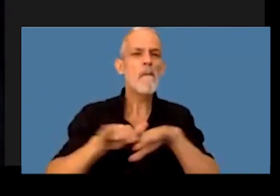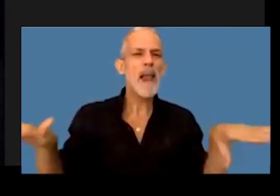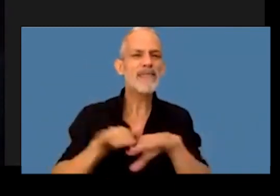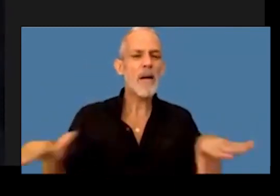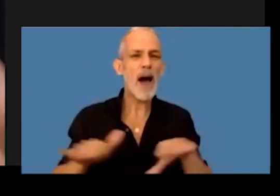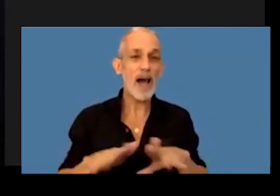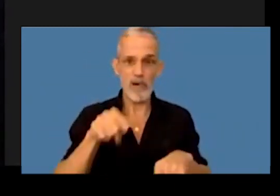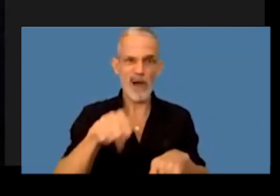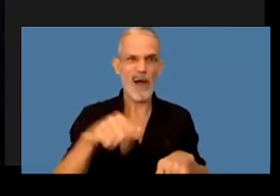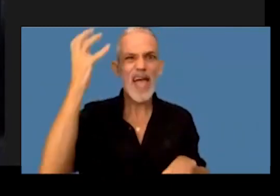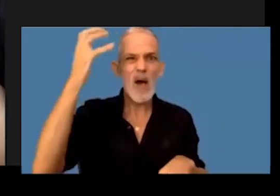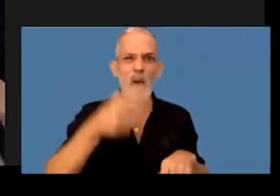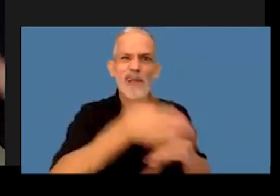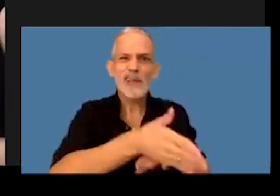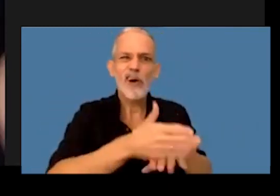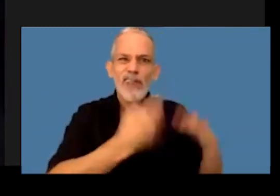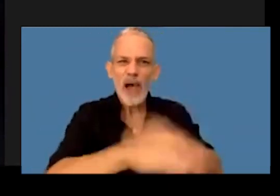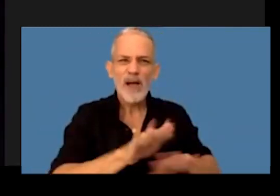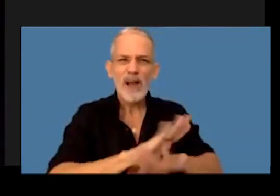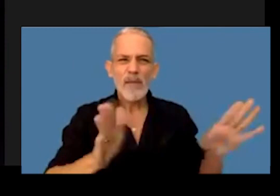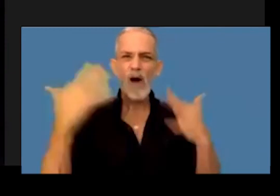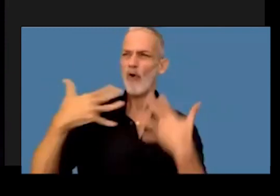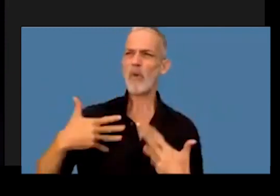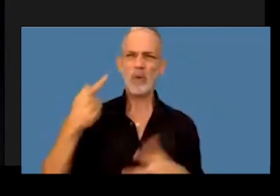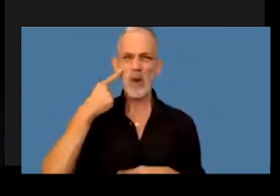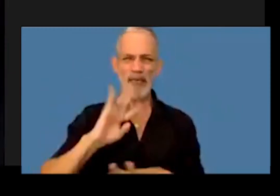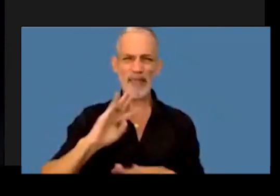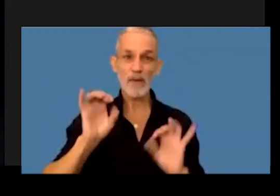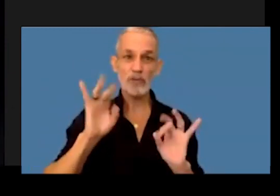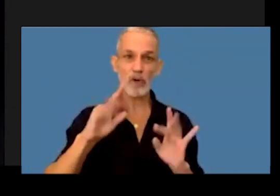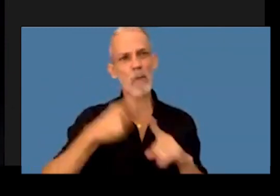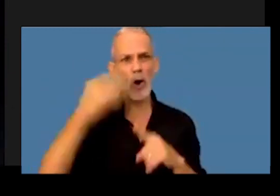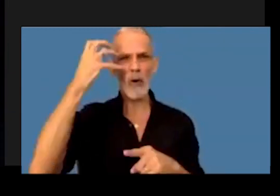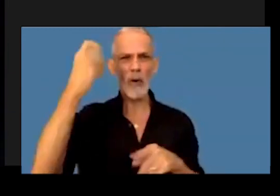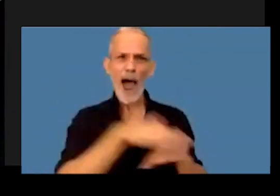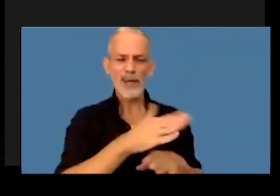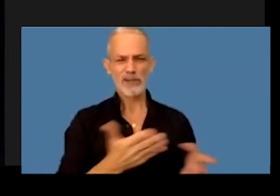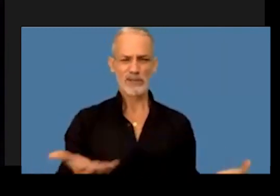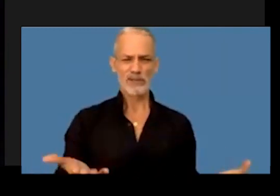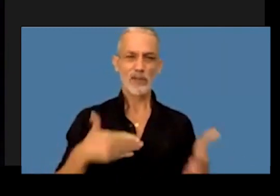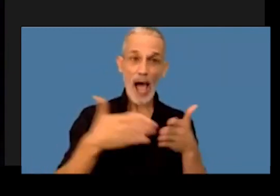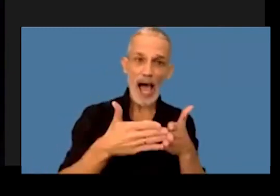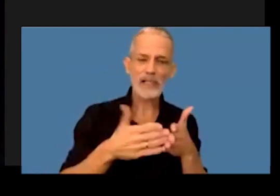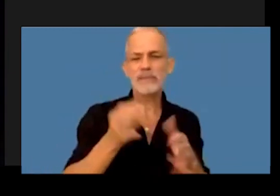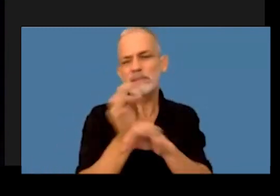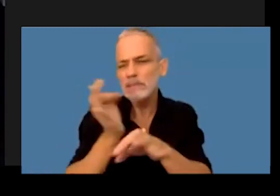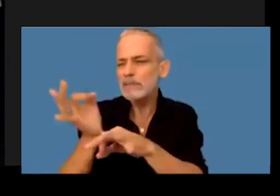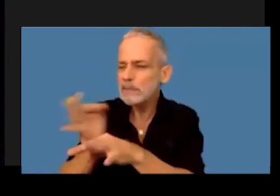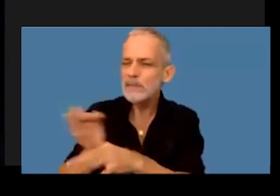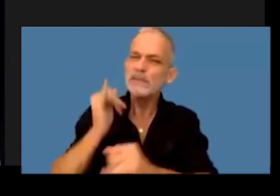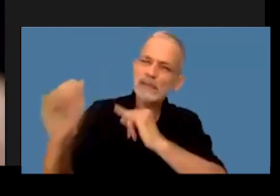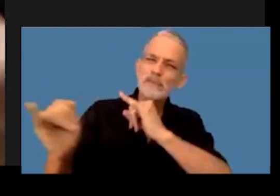baño accesible, sin importar su formación. Bueno, y ahí interviene la agencia todo el tiempo, concientizando y trabajando y